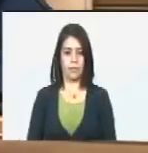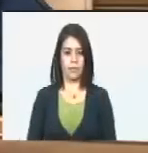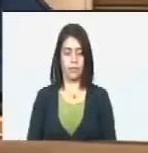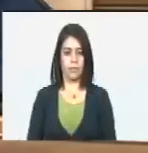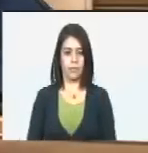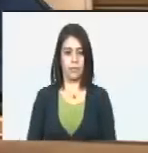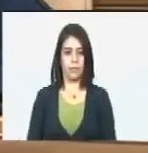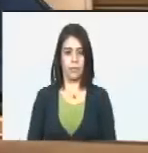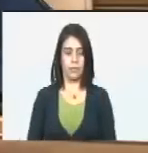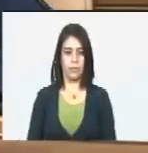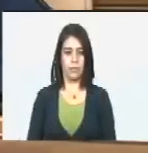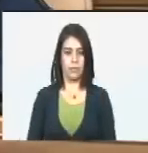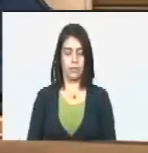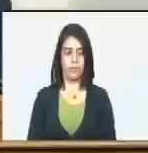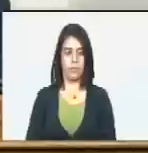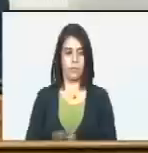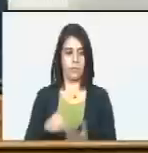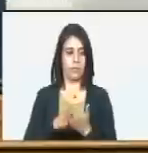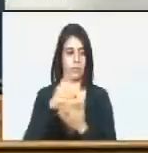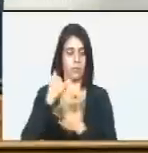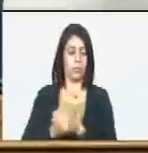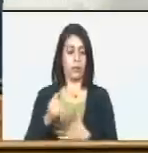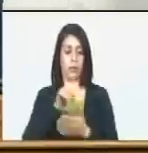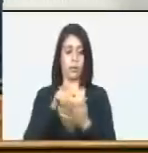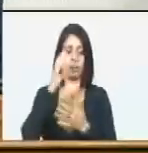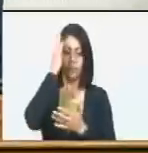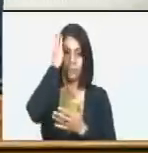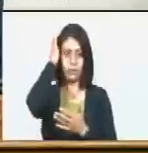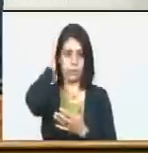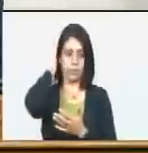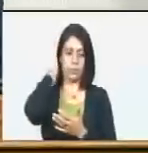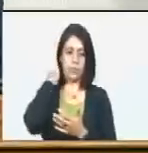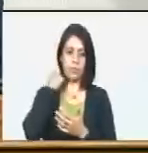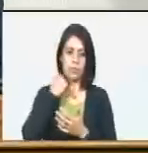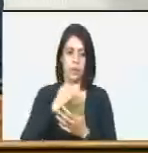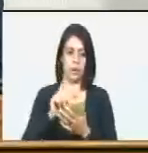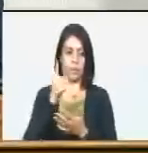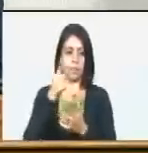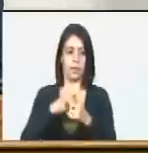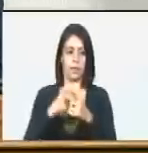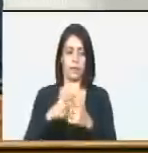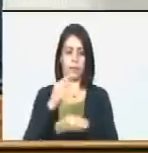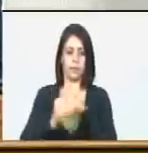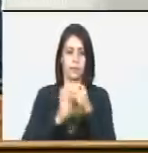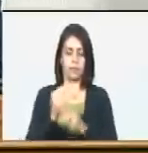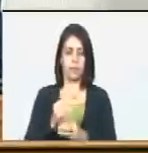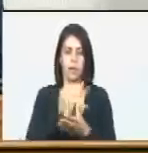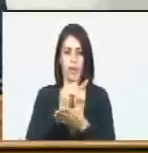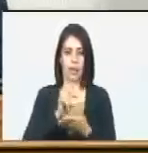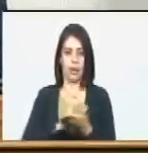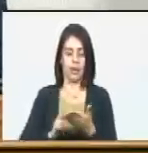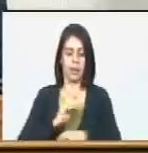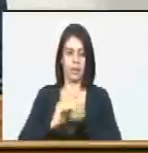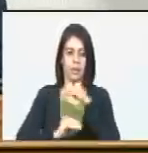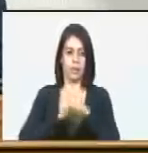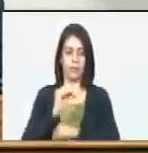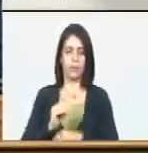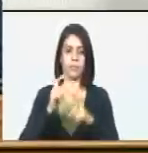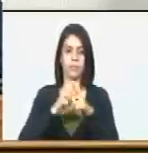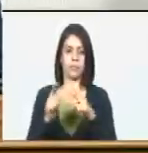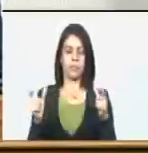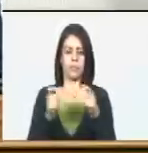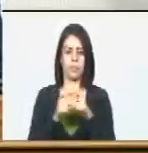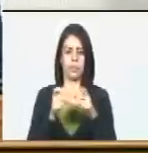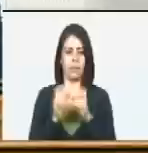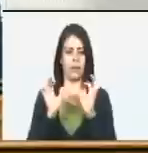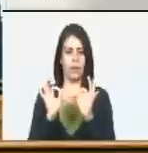Como son dos proyectos de acta, voy a someter a consideración primero el último acta leído correspondiente a la sesión especial del